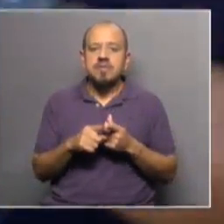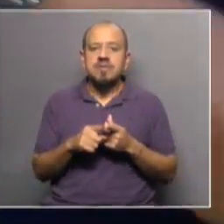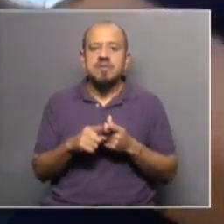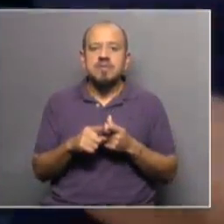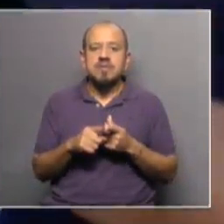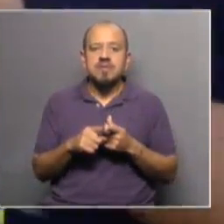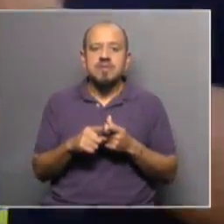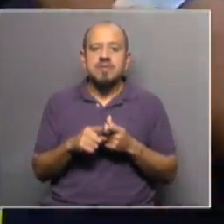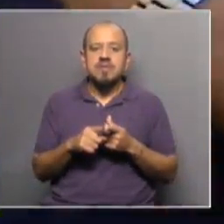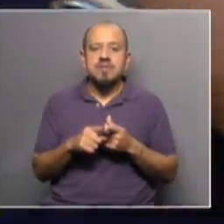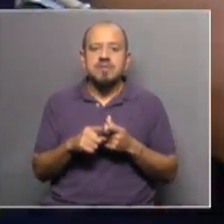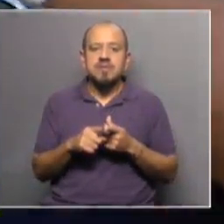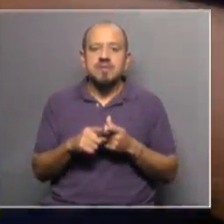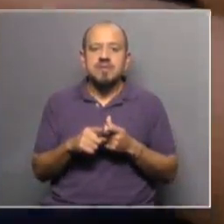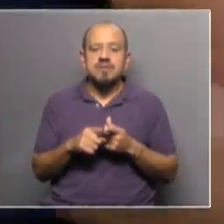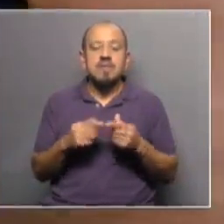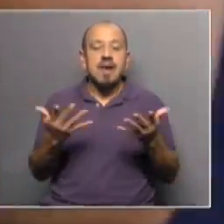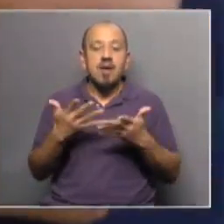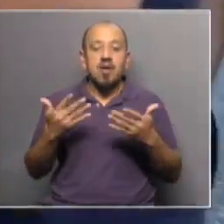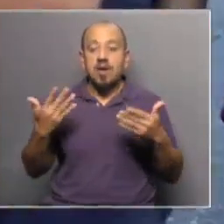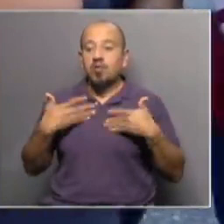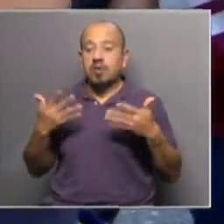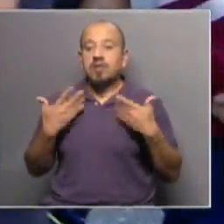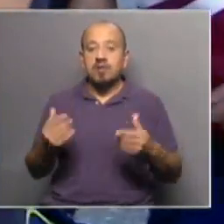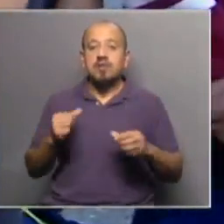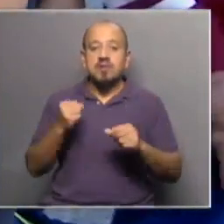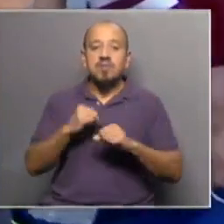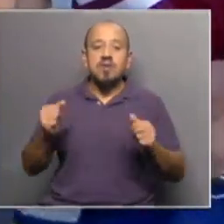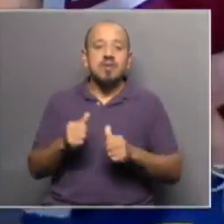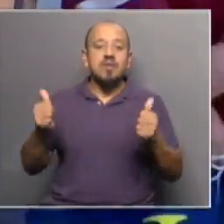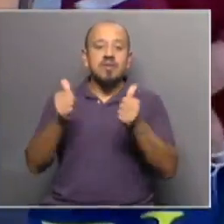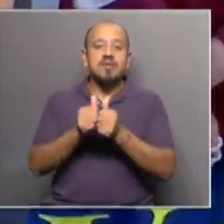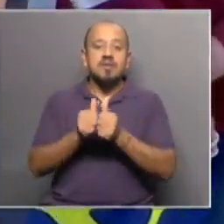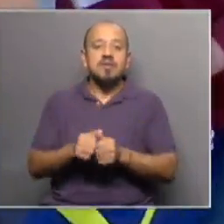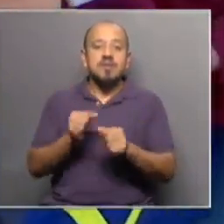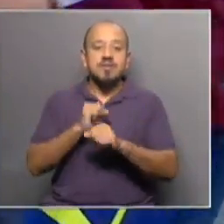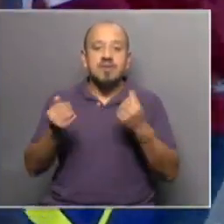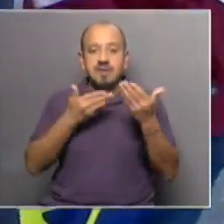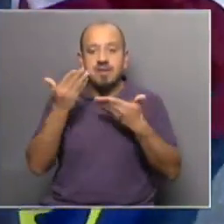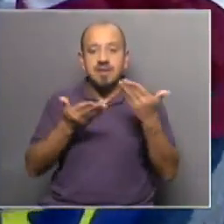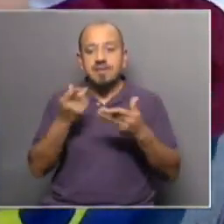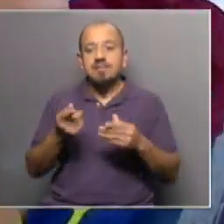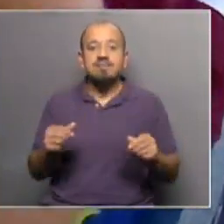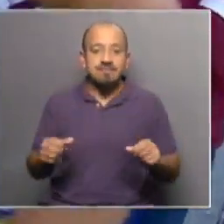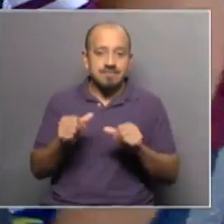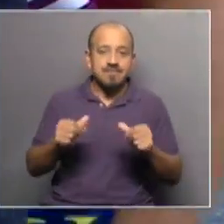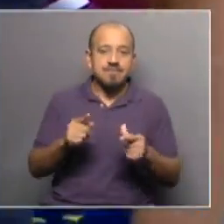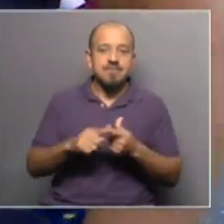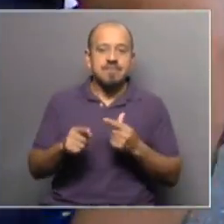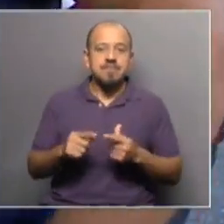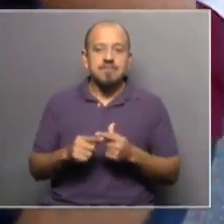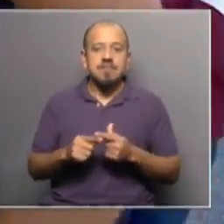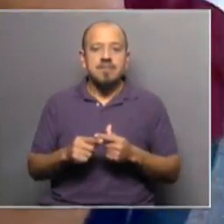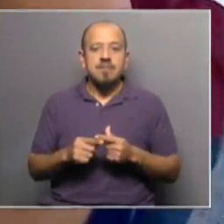por eso, la alegría es doble, porque se puede juntar y además y hacer murga. Y una como que